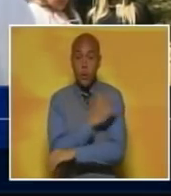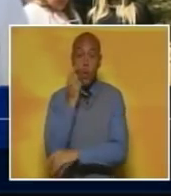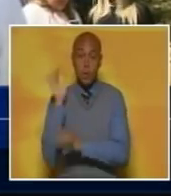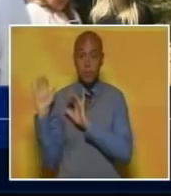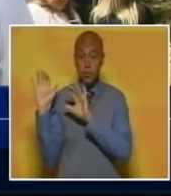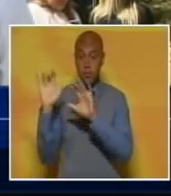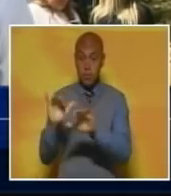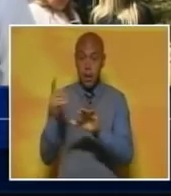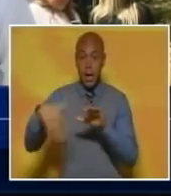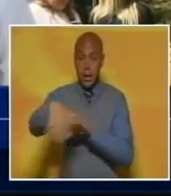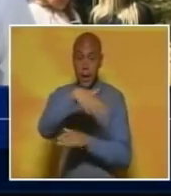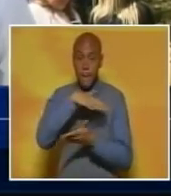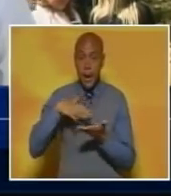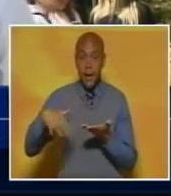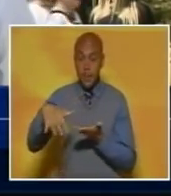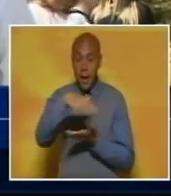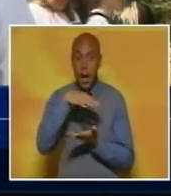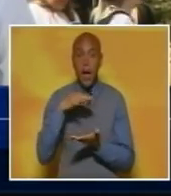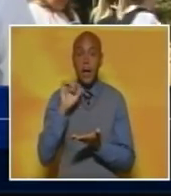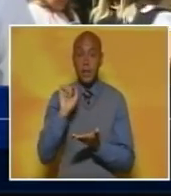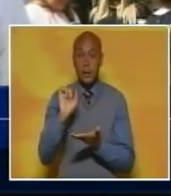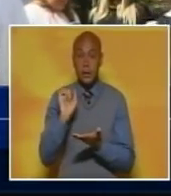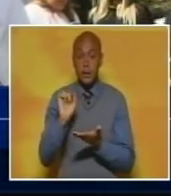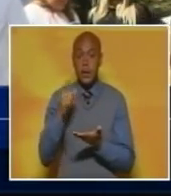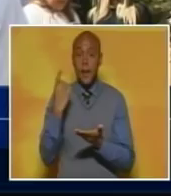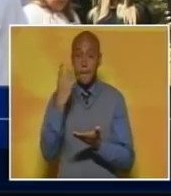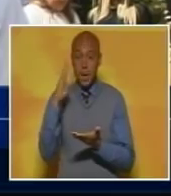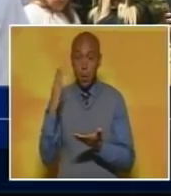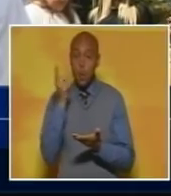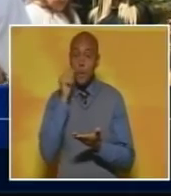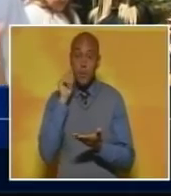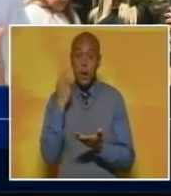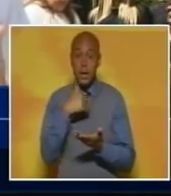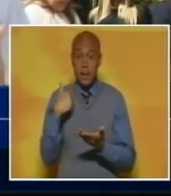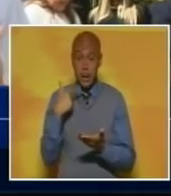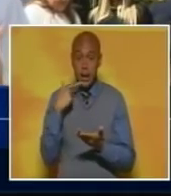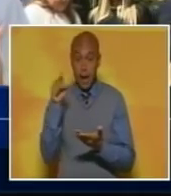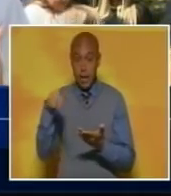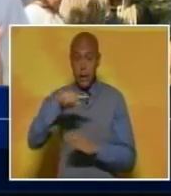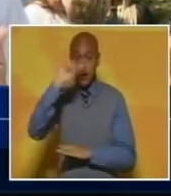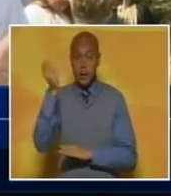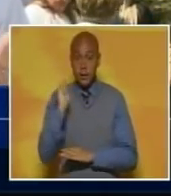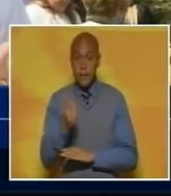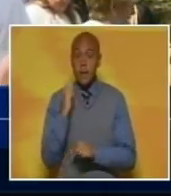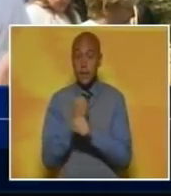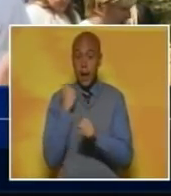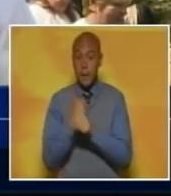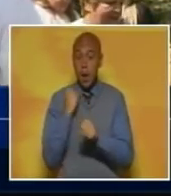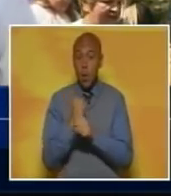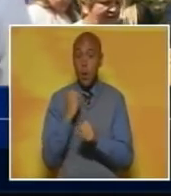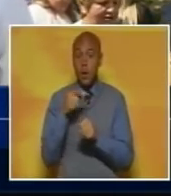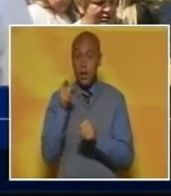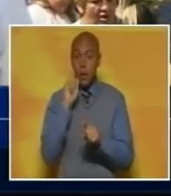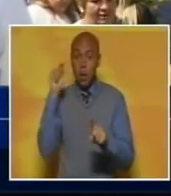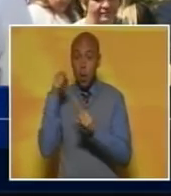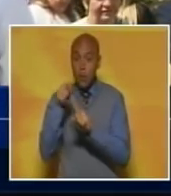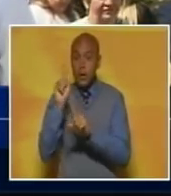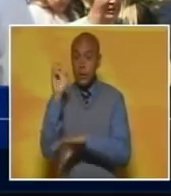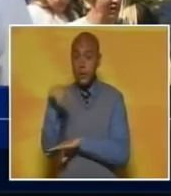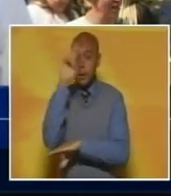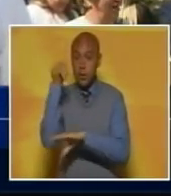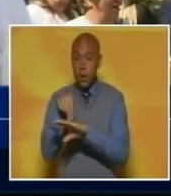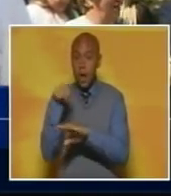aquí, hasta la Plaza Cumbres de Curumo, para realizar la sesión que estaba prevista inicialmente en el